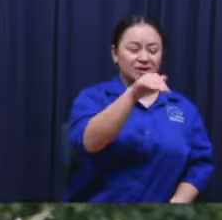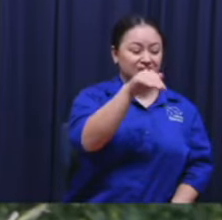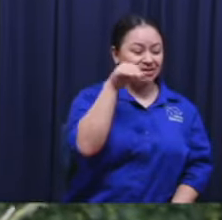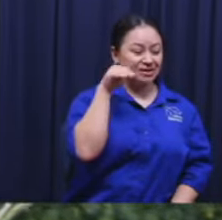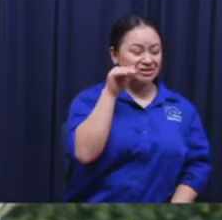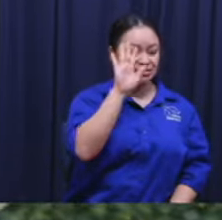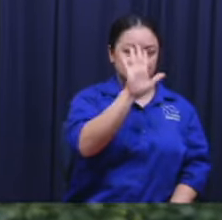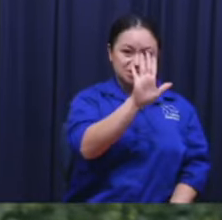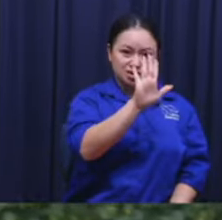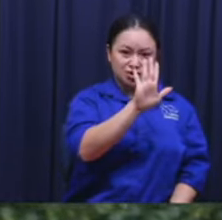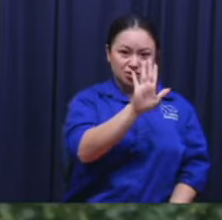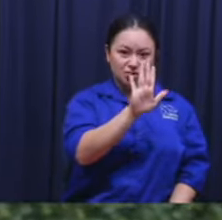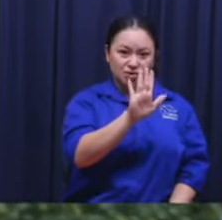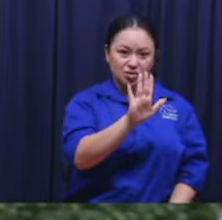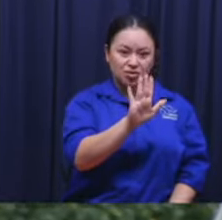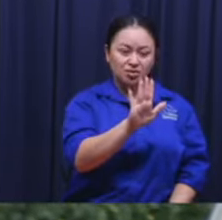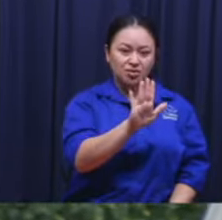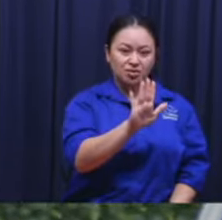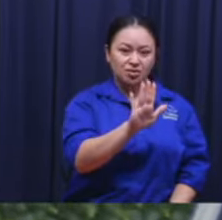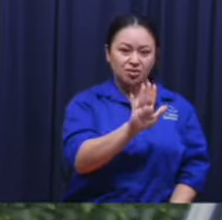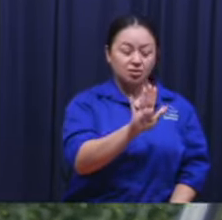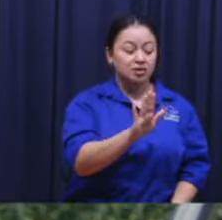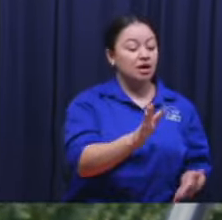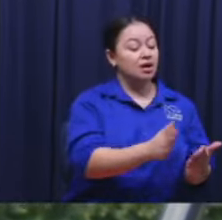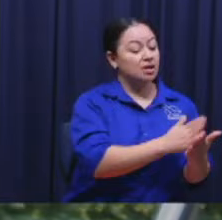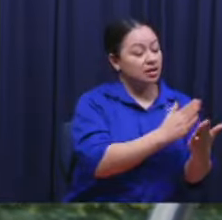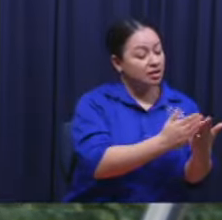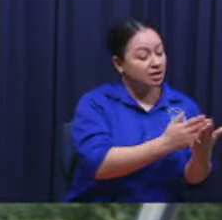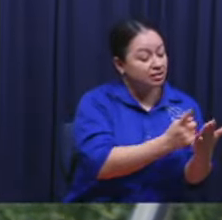hablando en el sentido figurativo porque Dios sabe todo, ¿verdad? Ah,